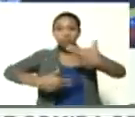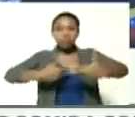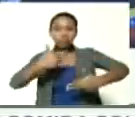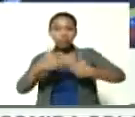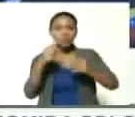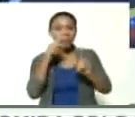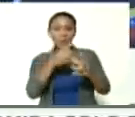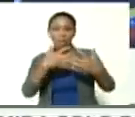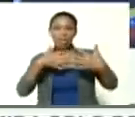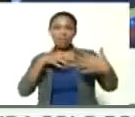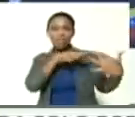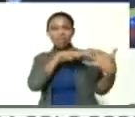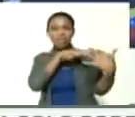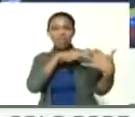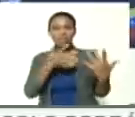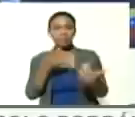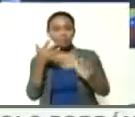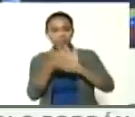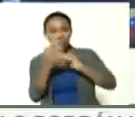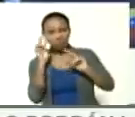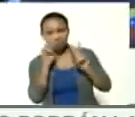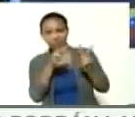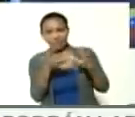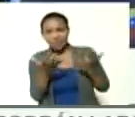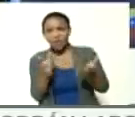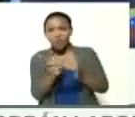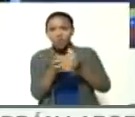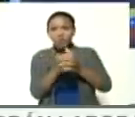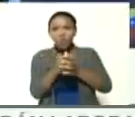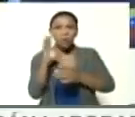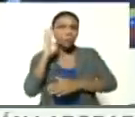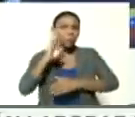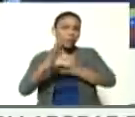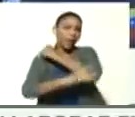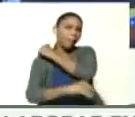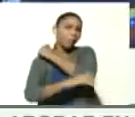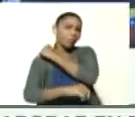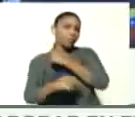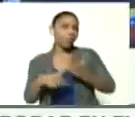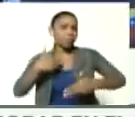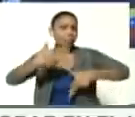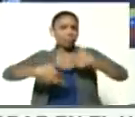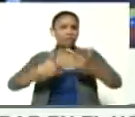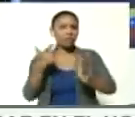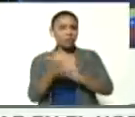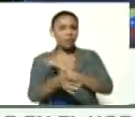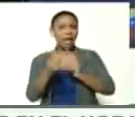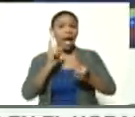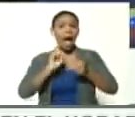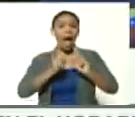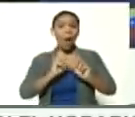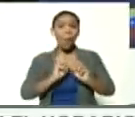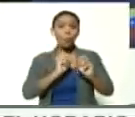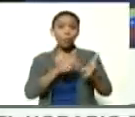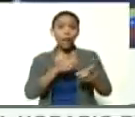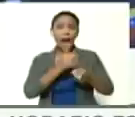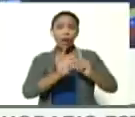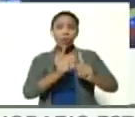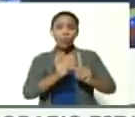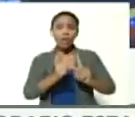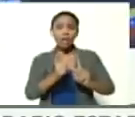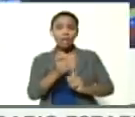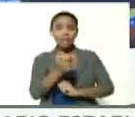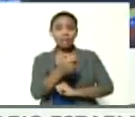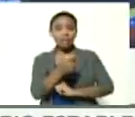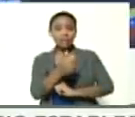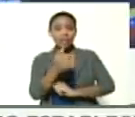grupo guerrillero, de un grupo criminal, de, en ocasiones muy escasas,